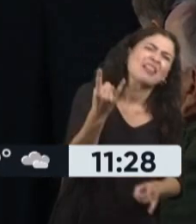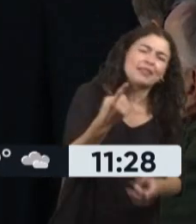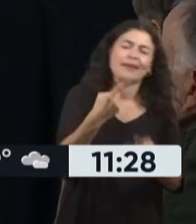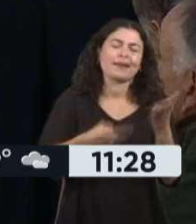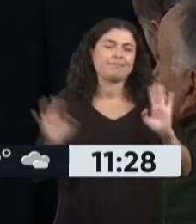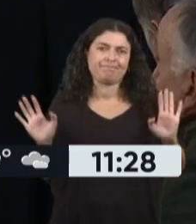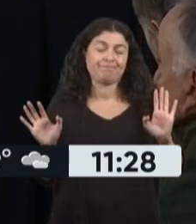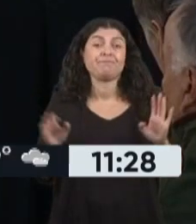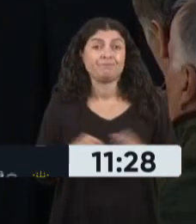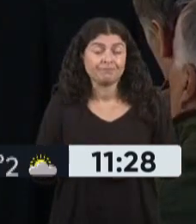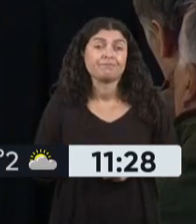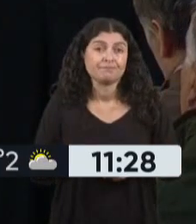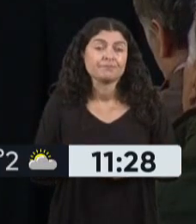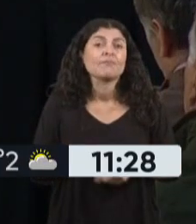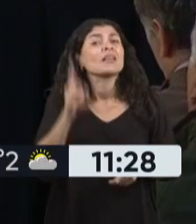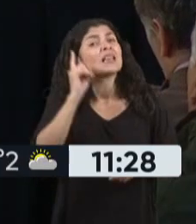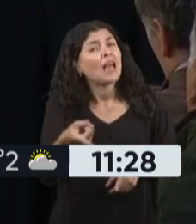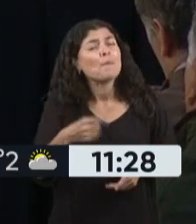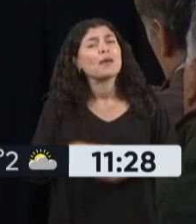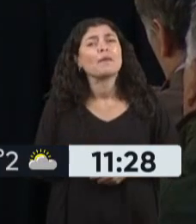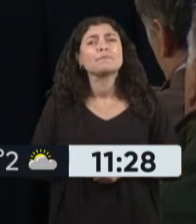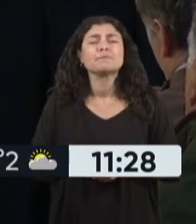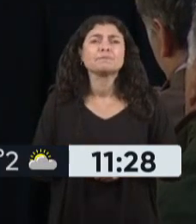Y no solo eso, sino que